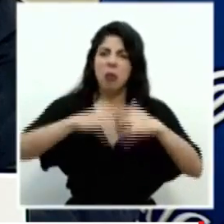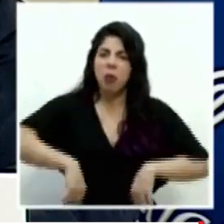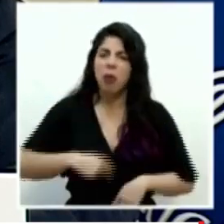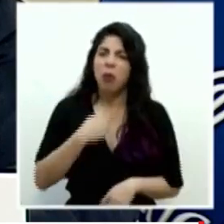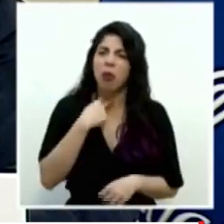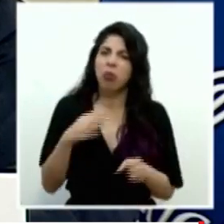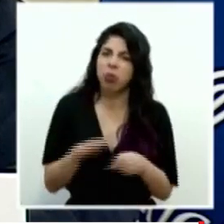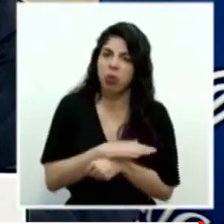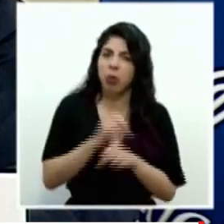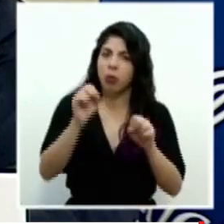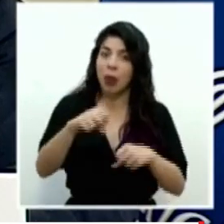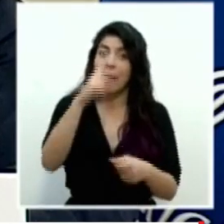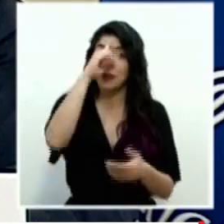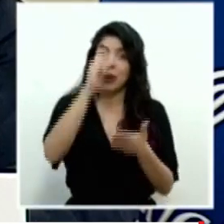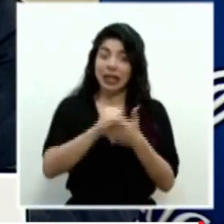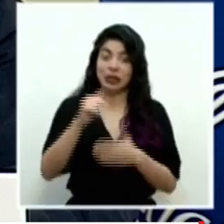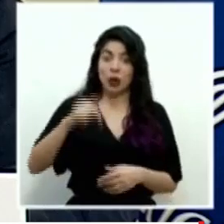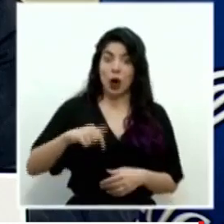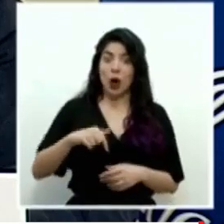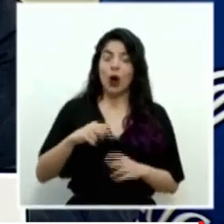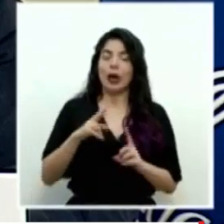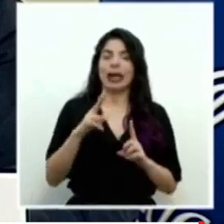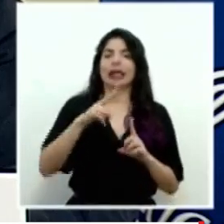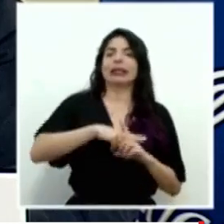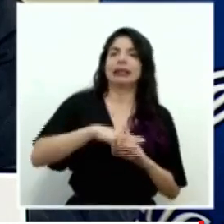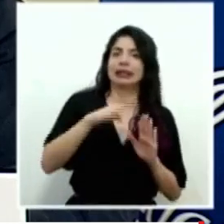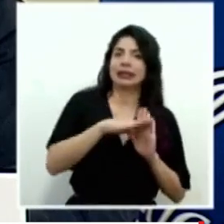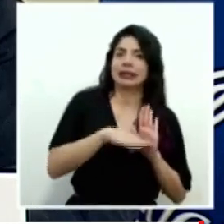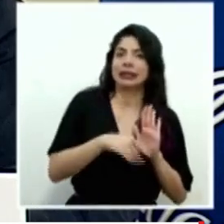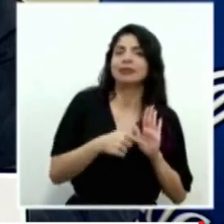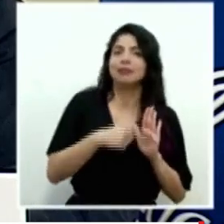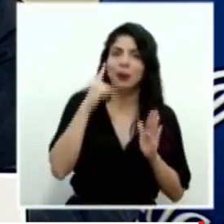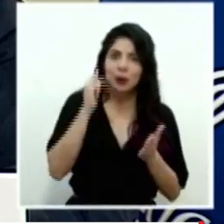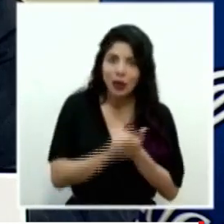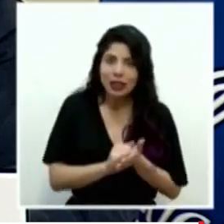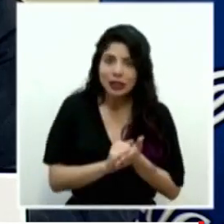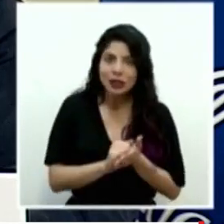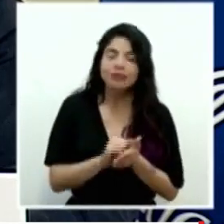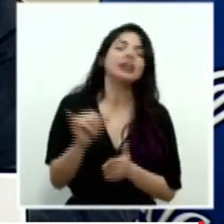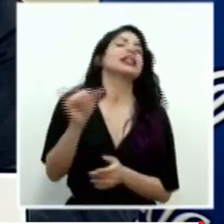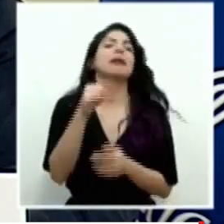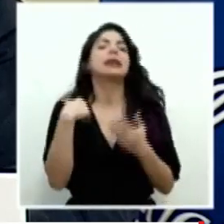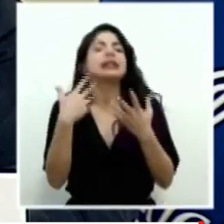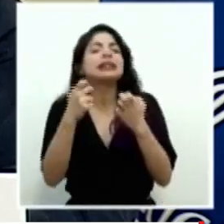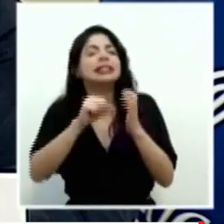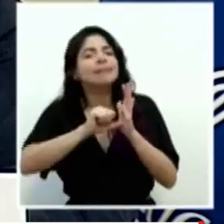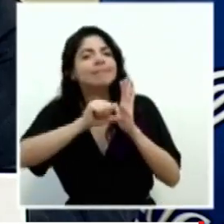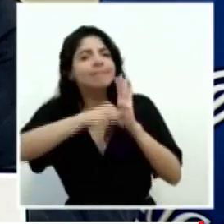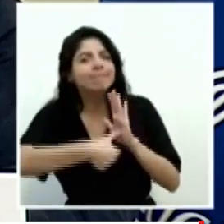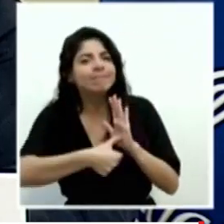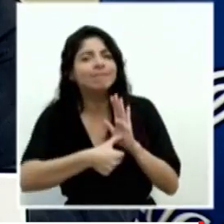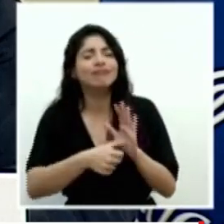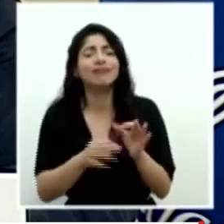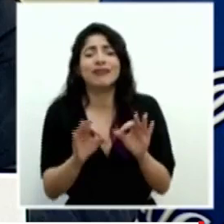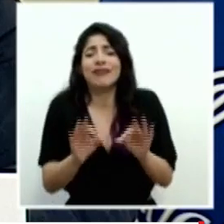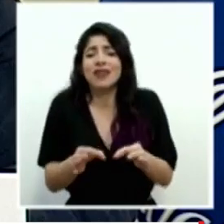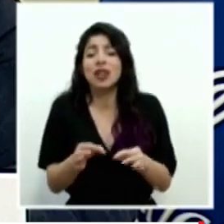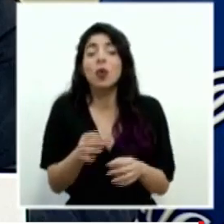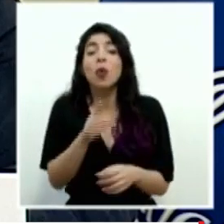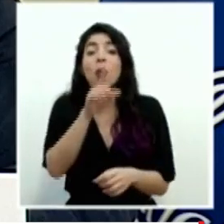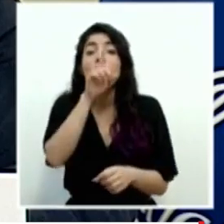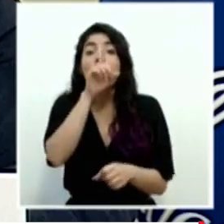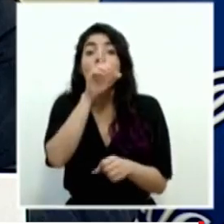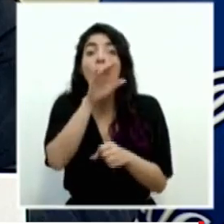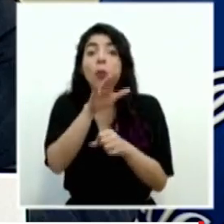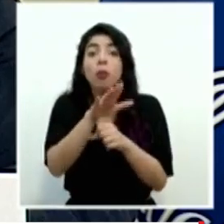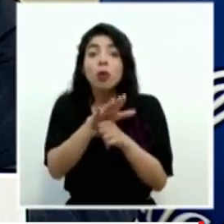eso justamente es que hoy estamos anunciando las medidas que se están anunciando. Y yo también quería hacer un hincapié en que definitivamente el